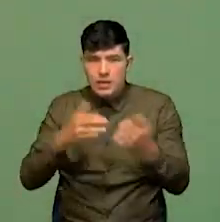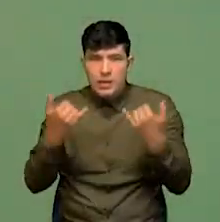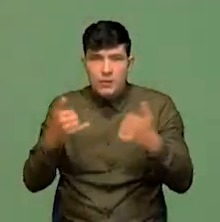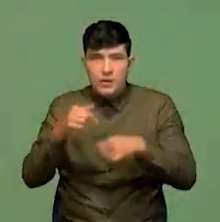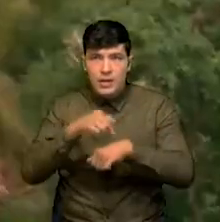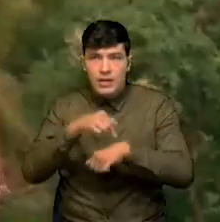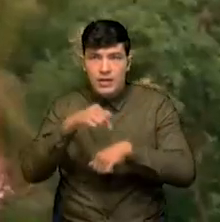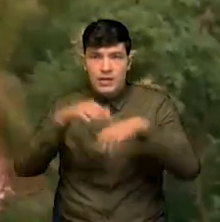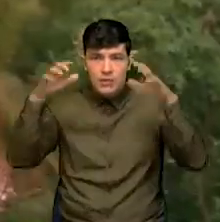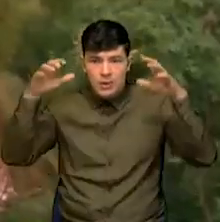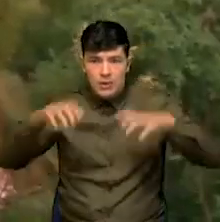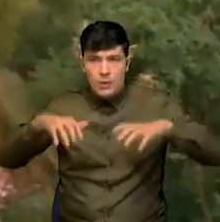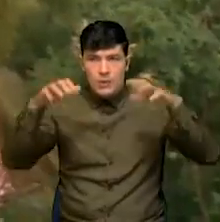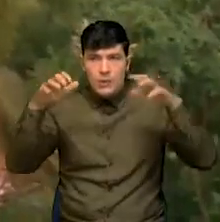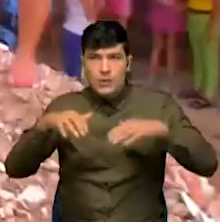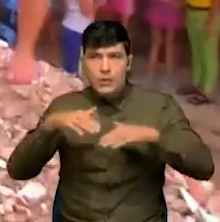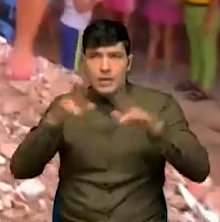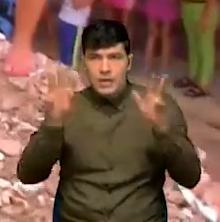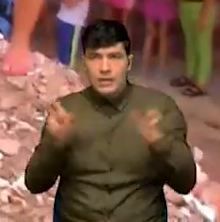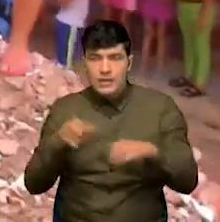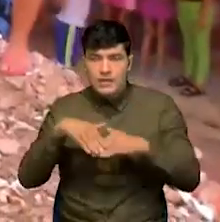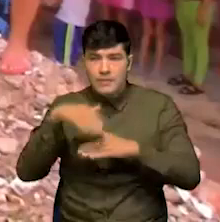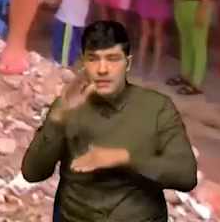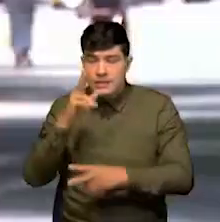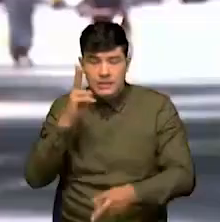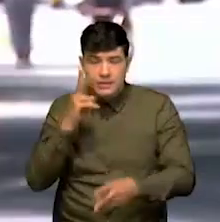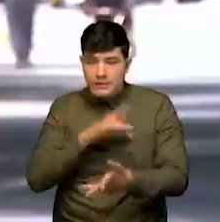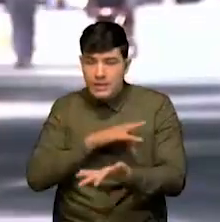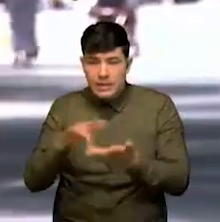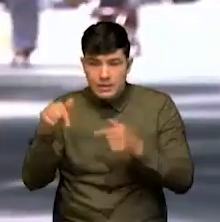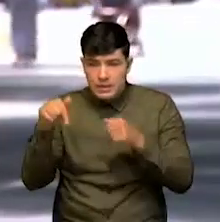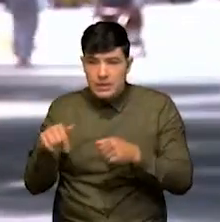es el tema que mayor pavor genera en esta comunidad.